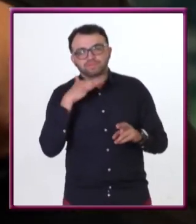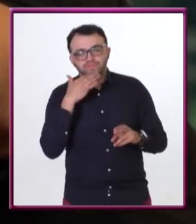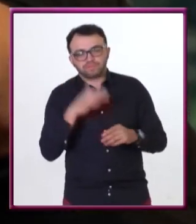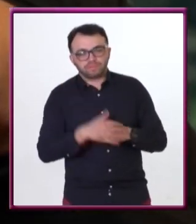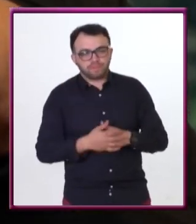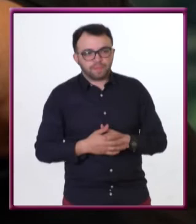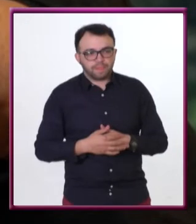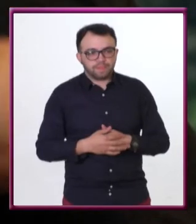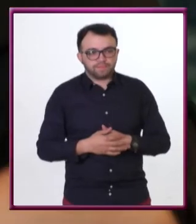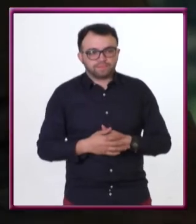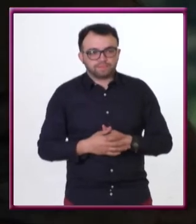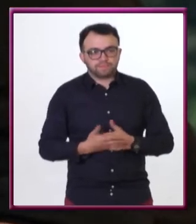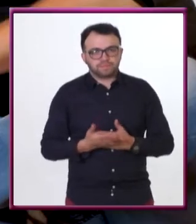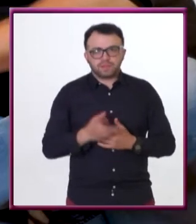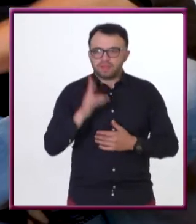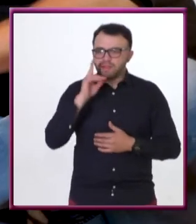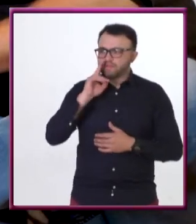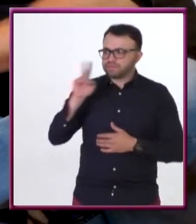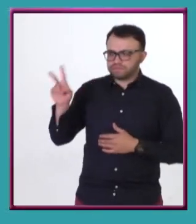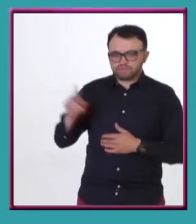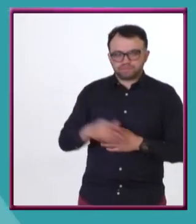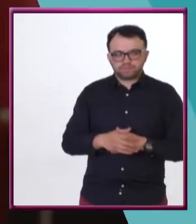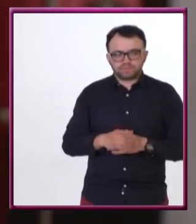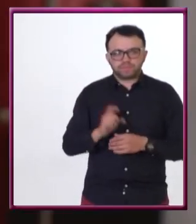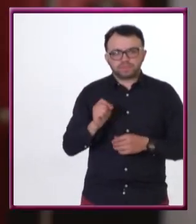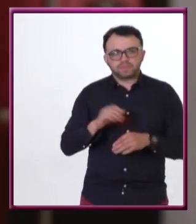vamos con este amigo a que nos cuente más? Vamos.